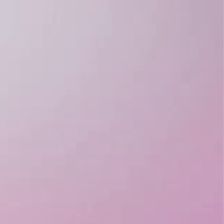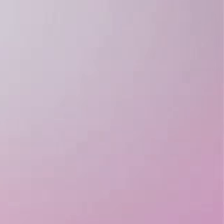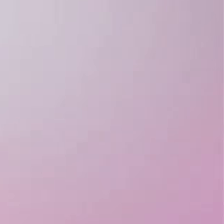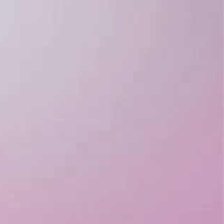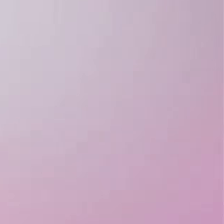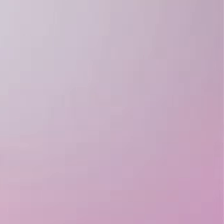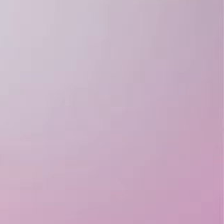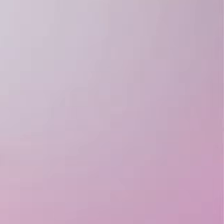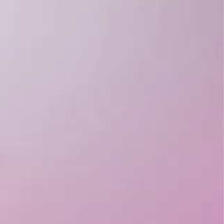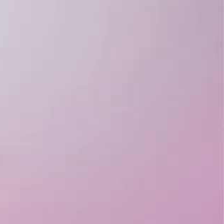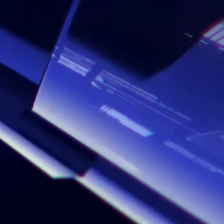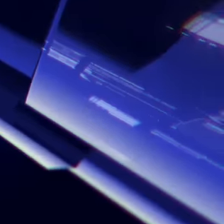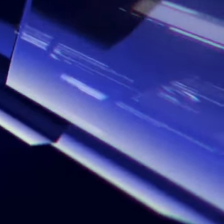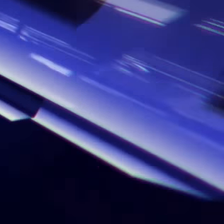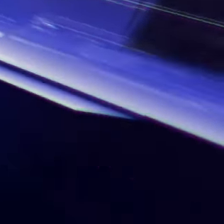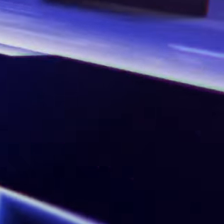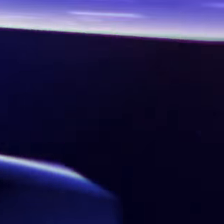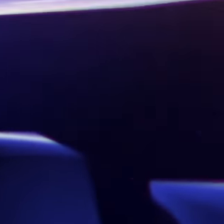Barranca Bermeja y Santander.